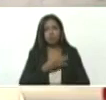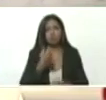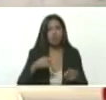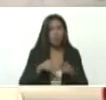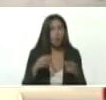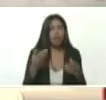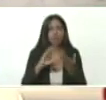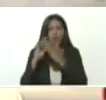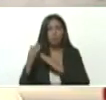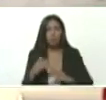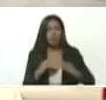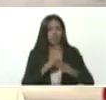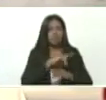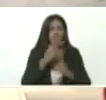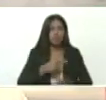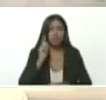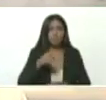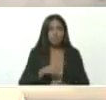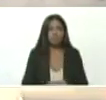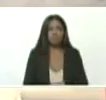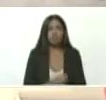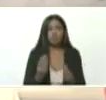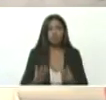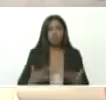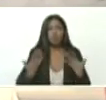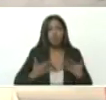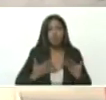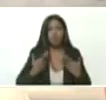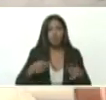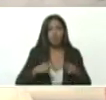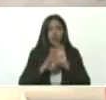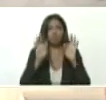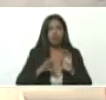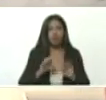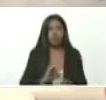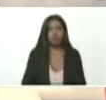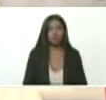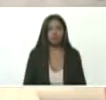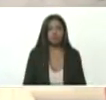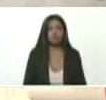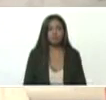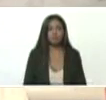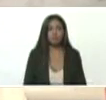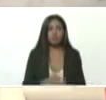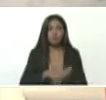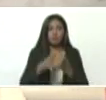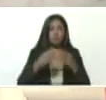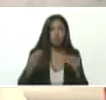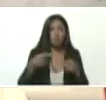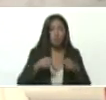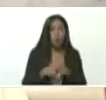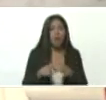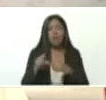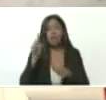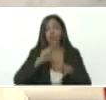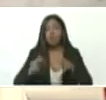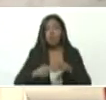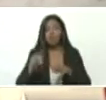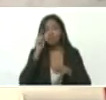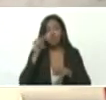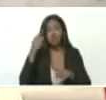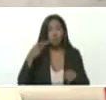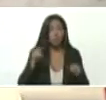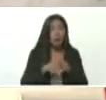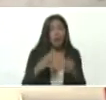las comunas, del poder popular, con mucho entusiasmo. Eso le ha dado mucha fuerza. Y sobre todo, pues, los maestros, las maestras, el personal obrero,